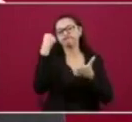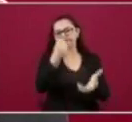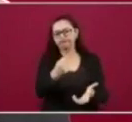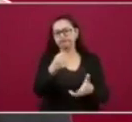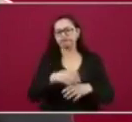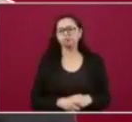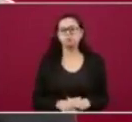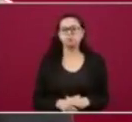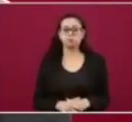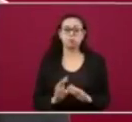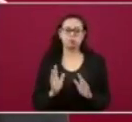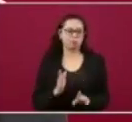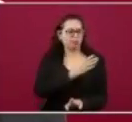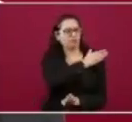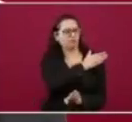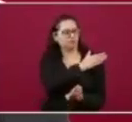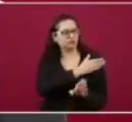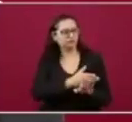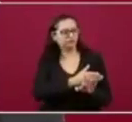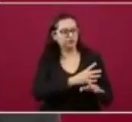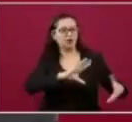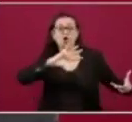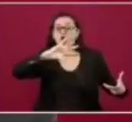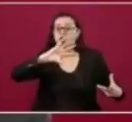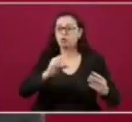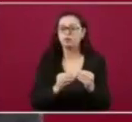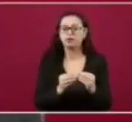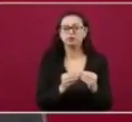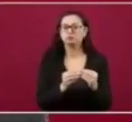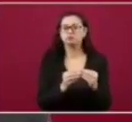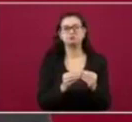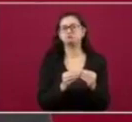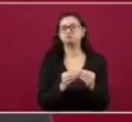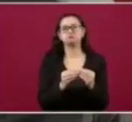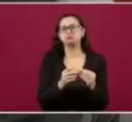más lo ya invertido. En total costaría